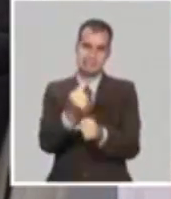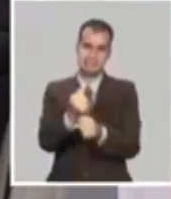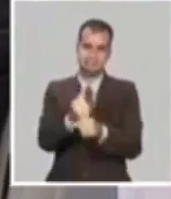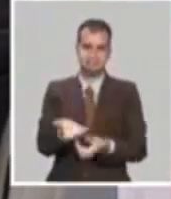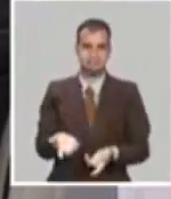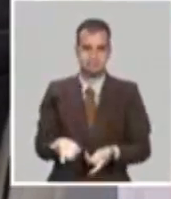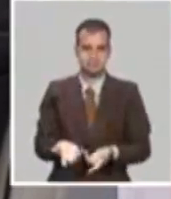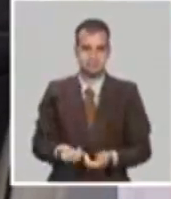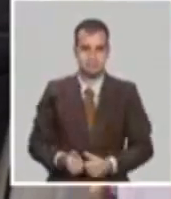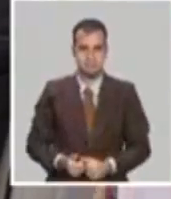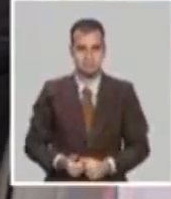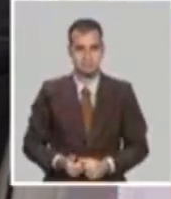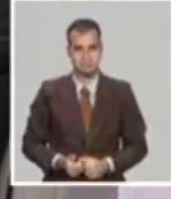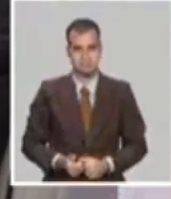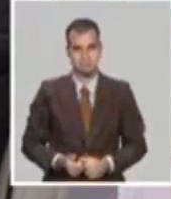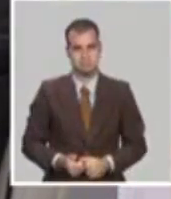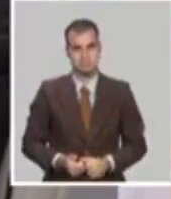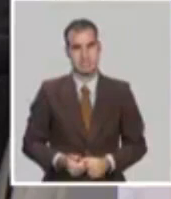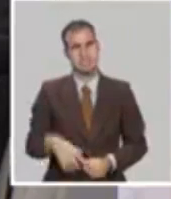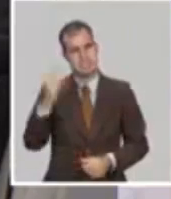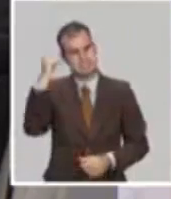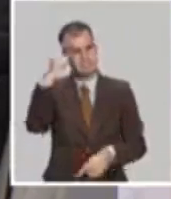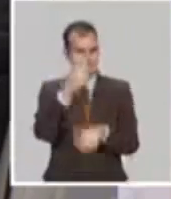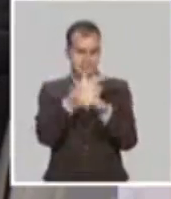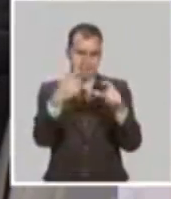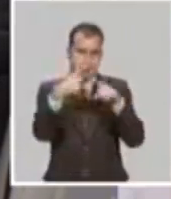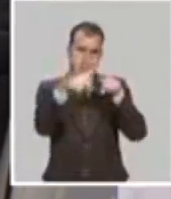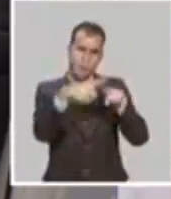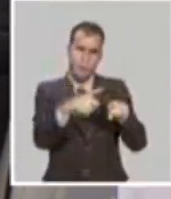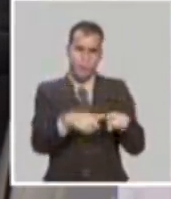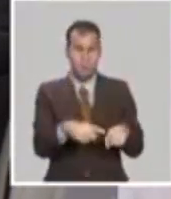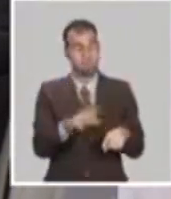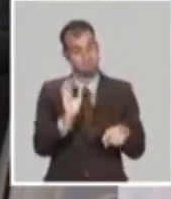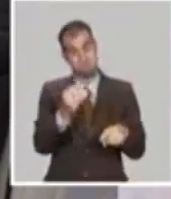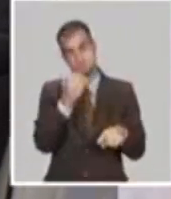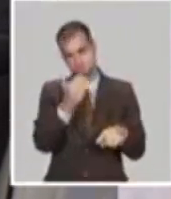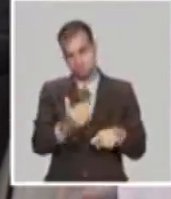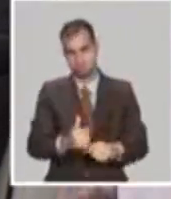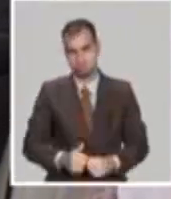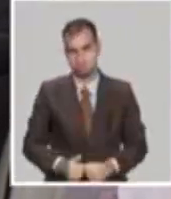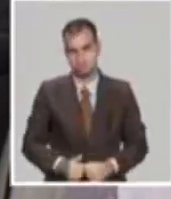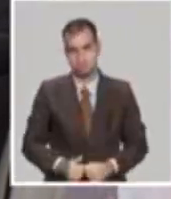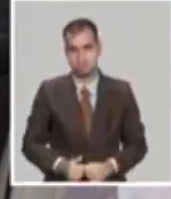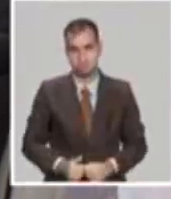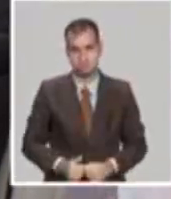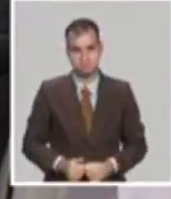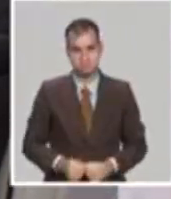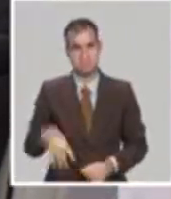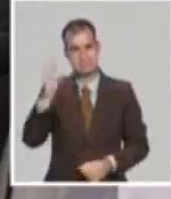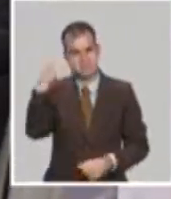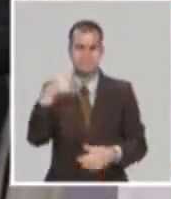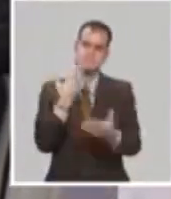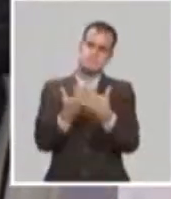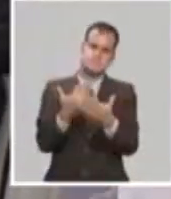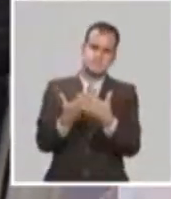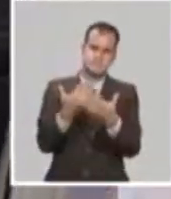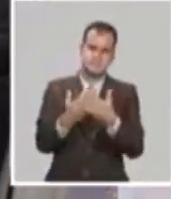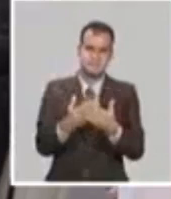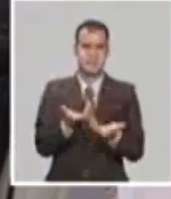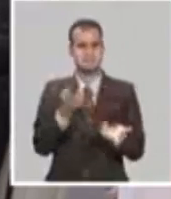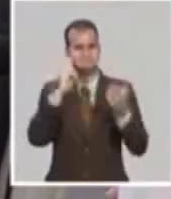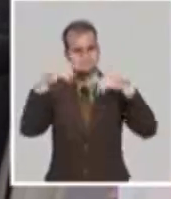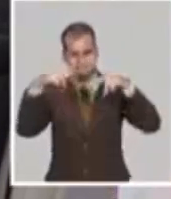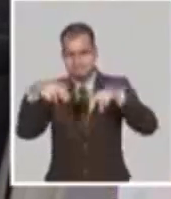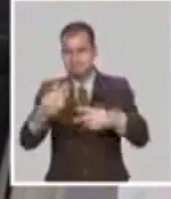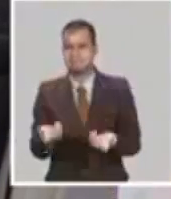de manera general de la ciencia y también del desarrollo de la vacuna. Y eso que se habla entonces de ensayo clínico, estudio de